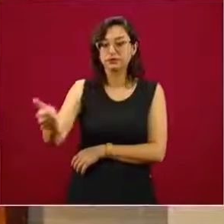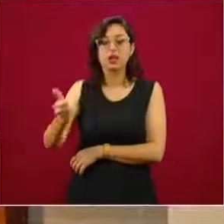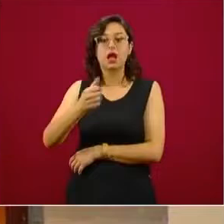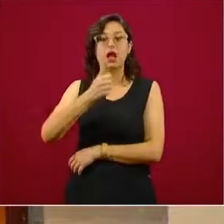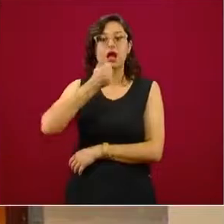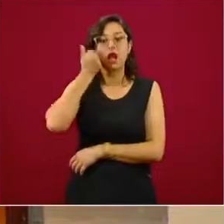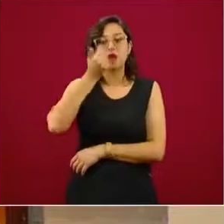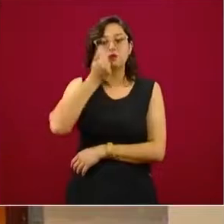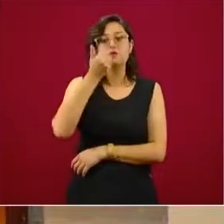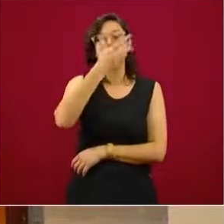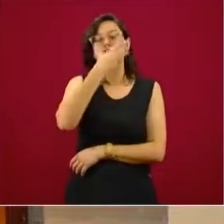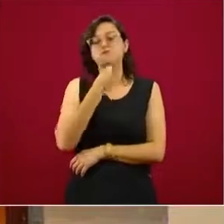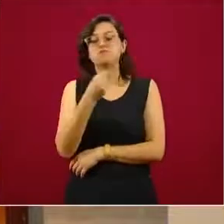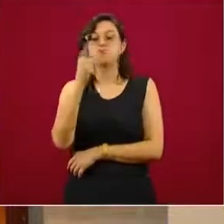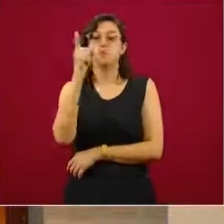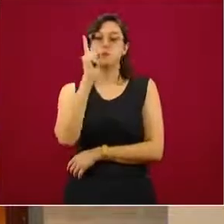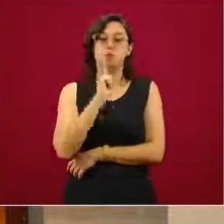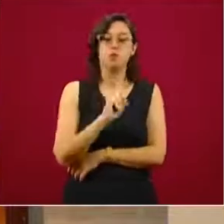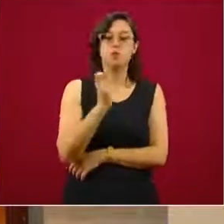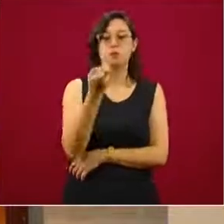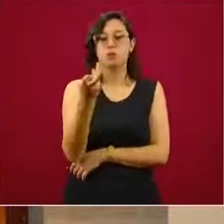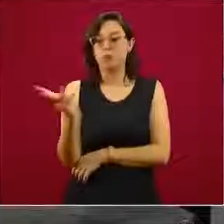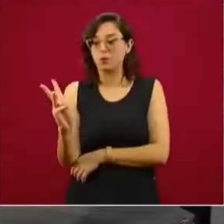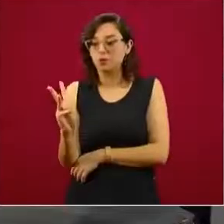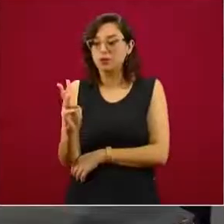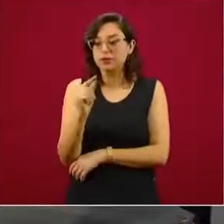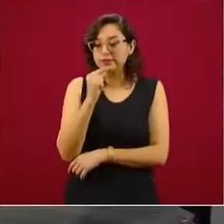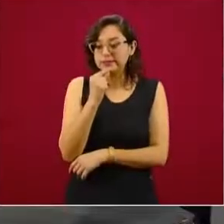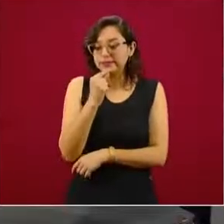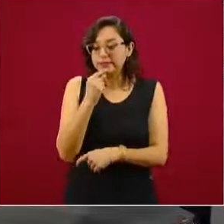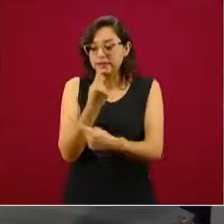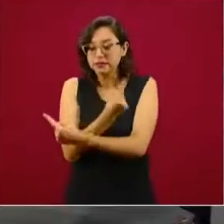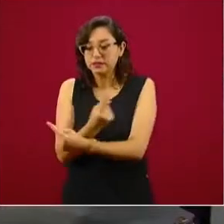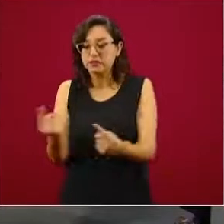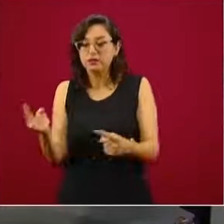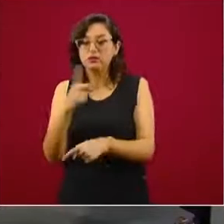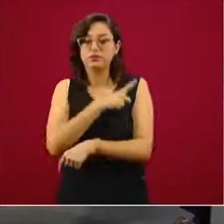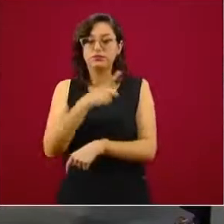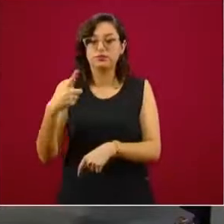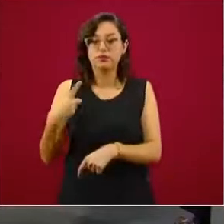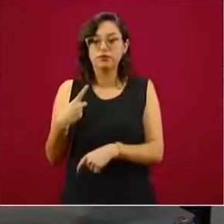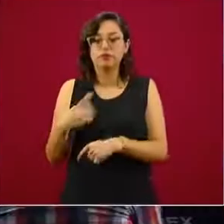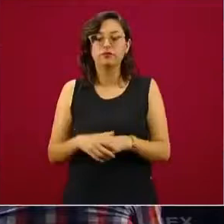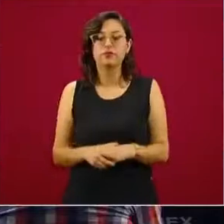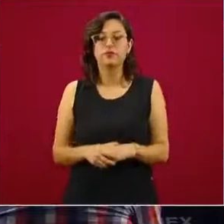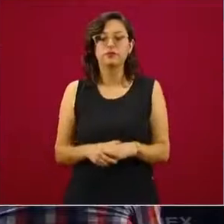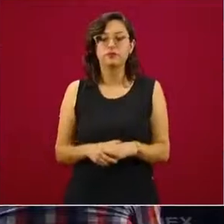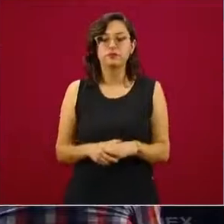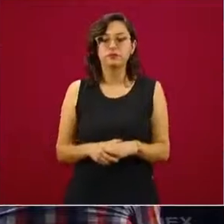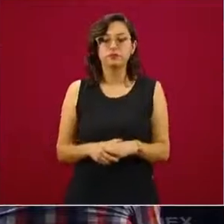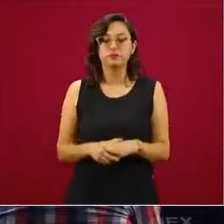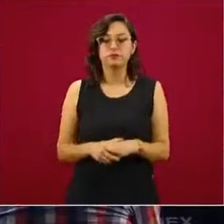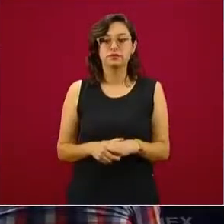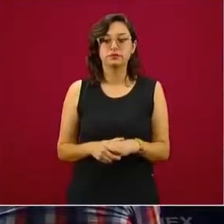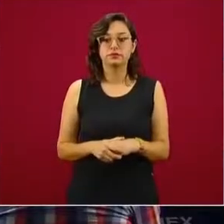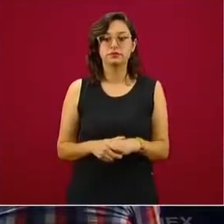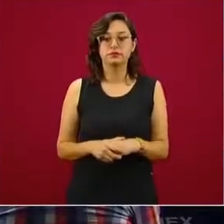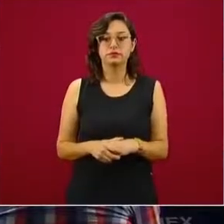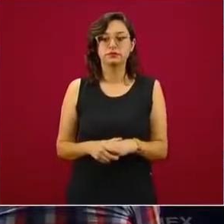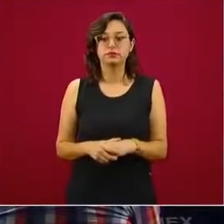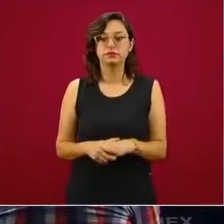alumnas y alumnos, y el curso 19-20